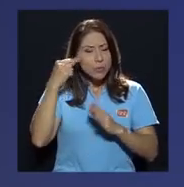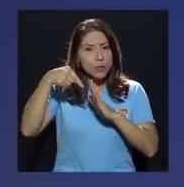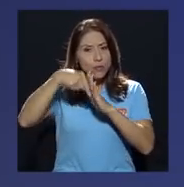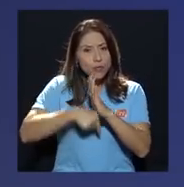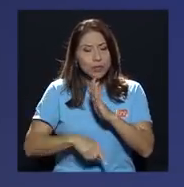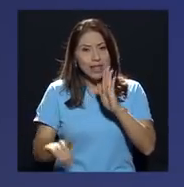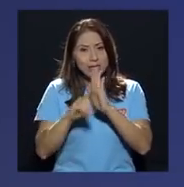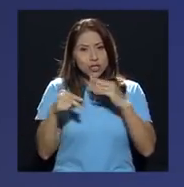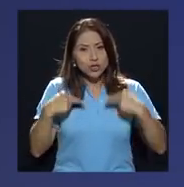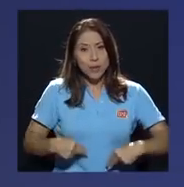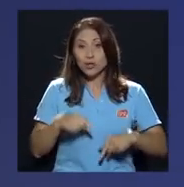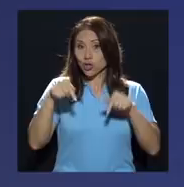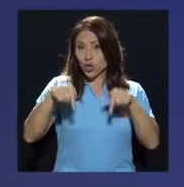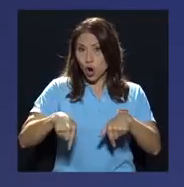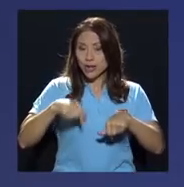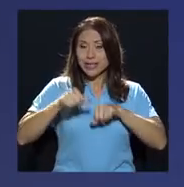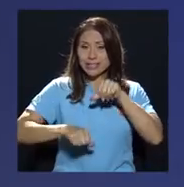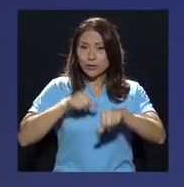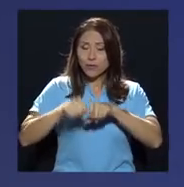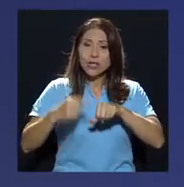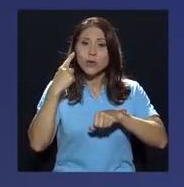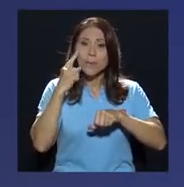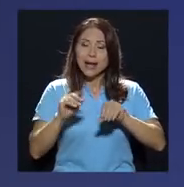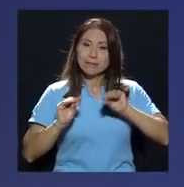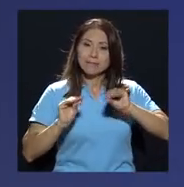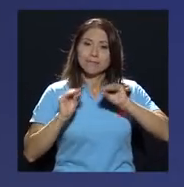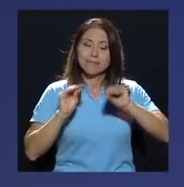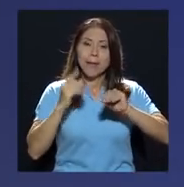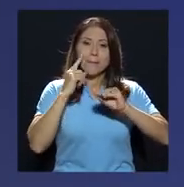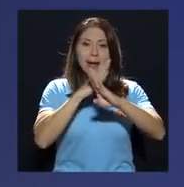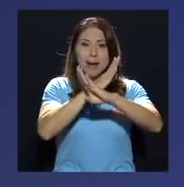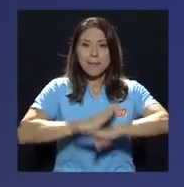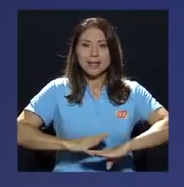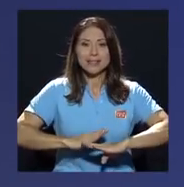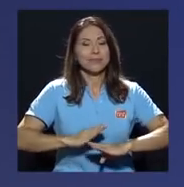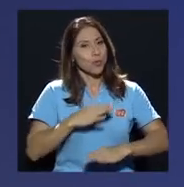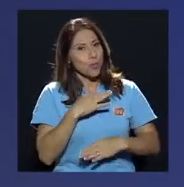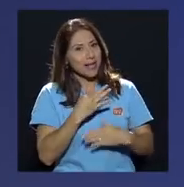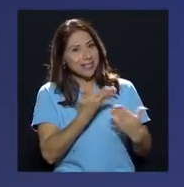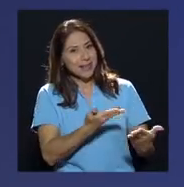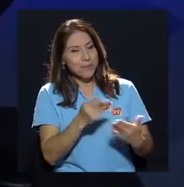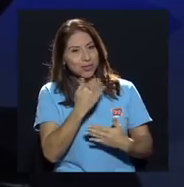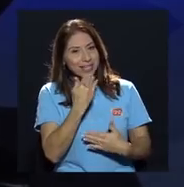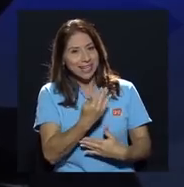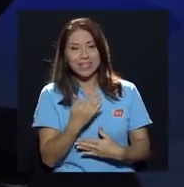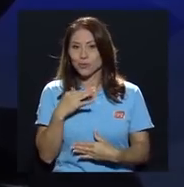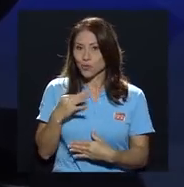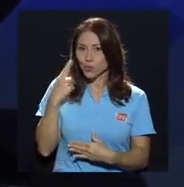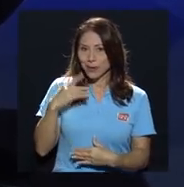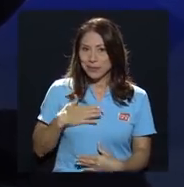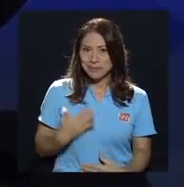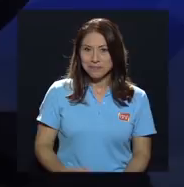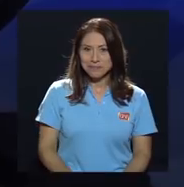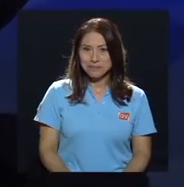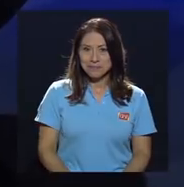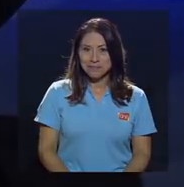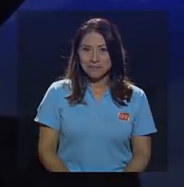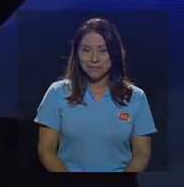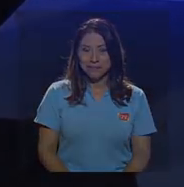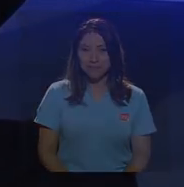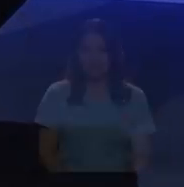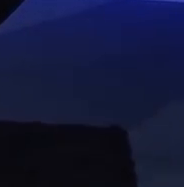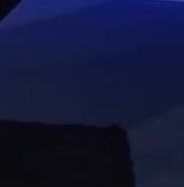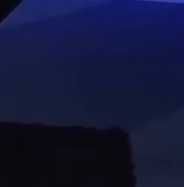una reflexión profunda de los derechos humanos y hoy también haciendo un esfuerzo para hacer educación para la paz con placer dome no muchas gracias un gusto para